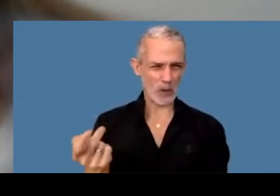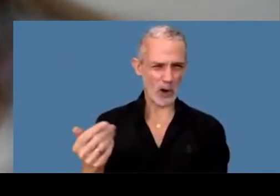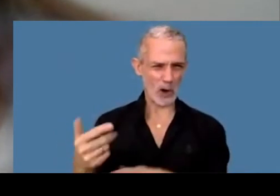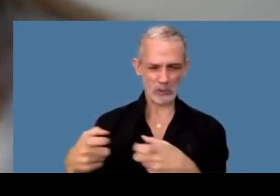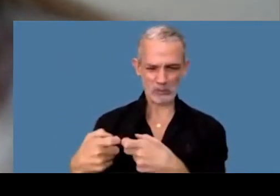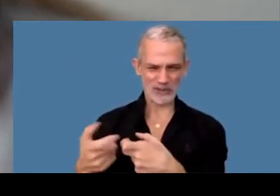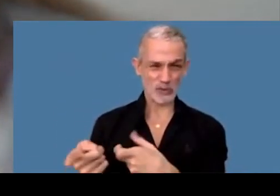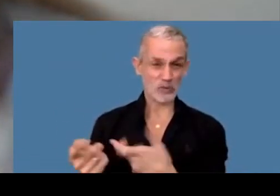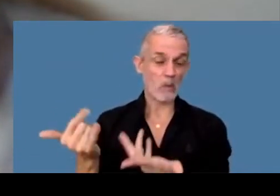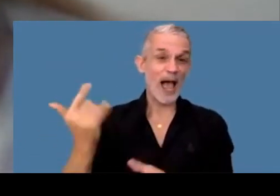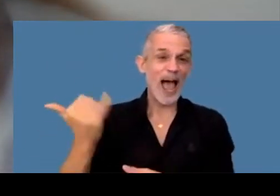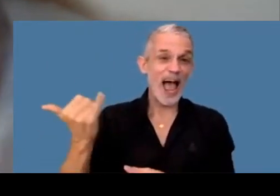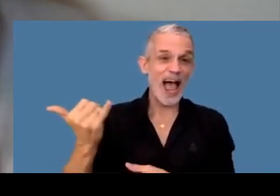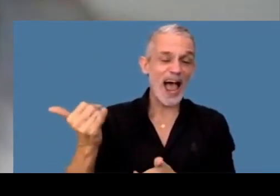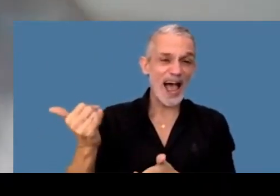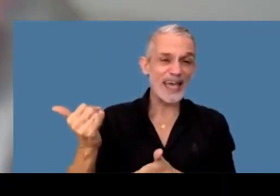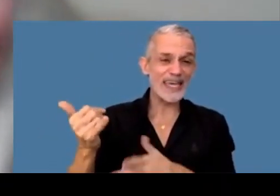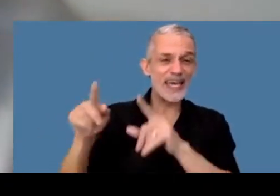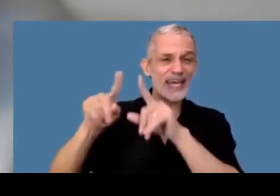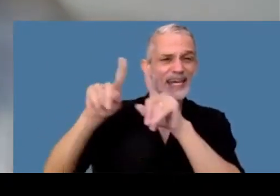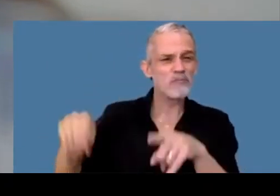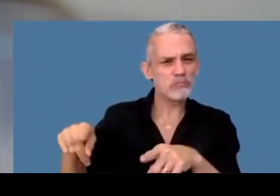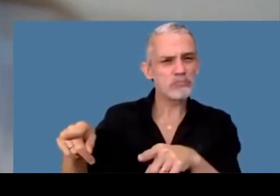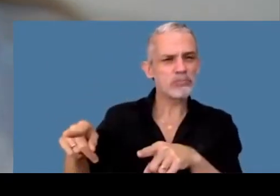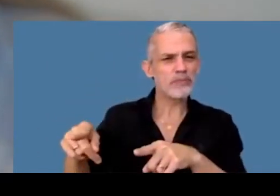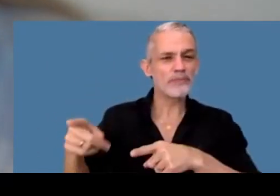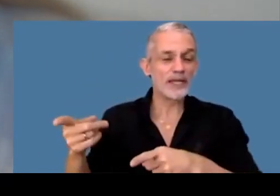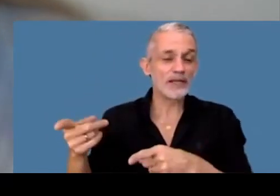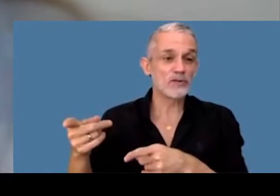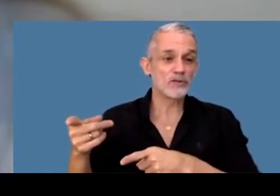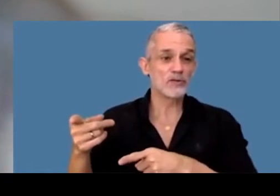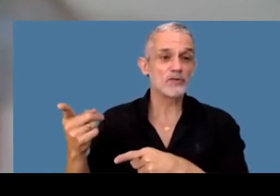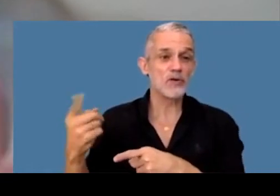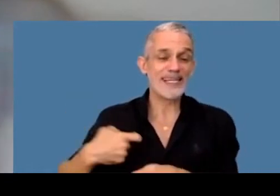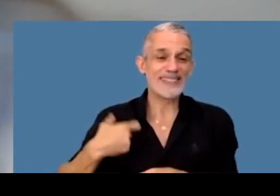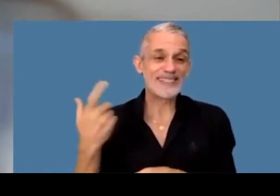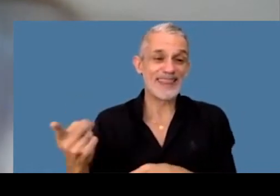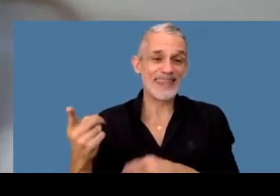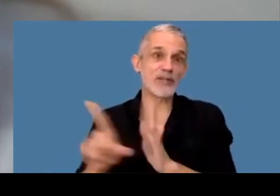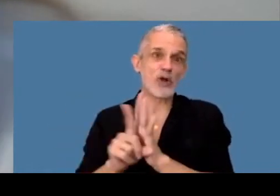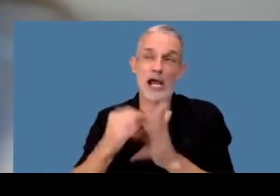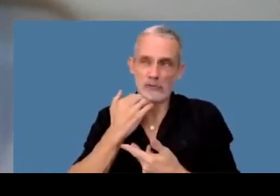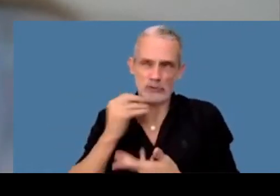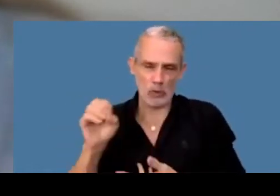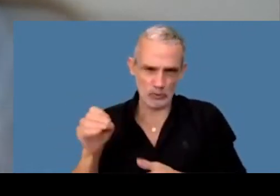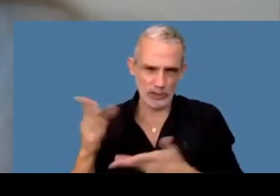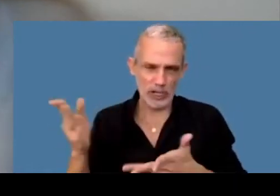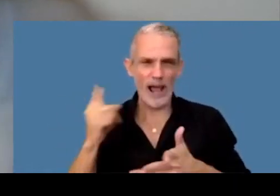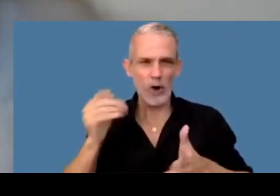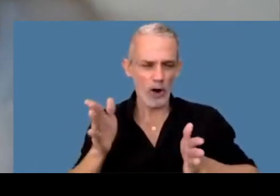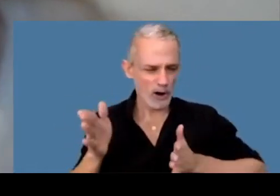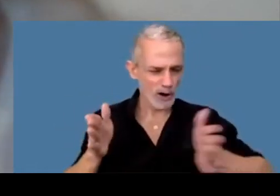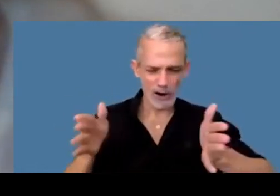Ellos tienen tutela gremial, son evidentemente no sé cómo llamarlo, algo paralelo,